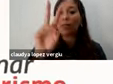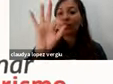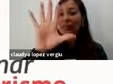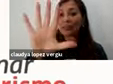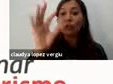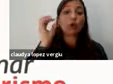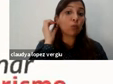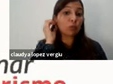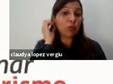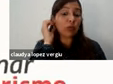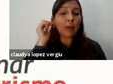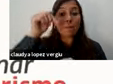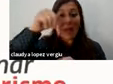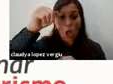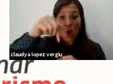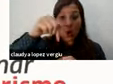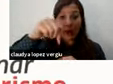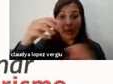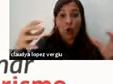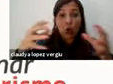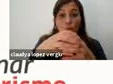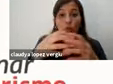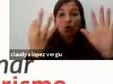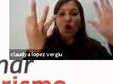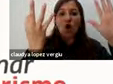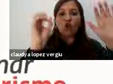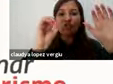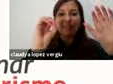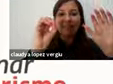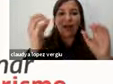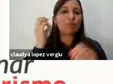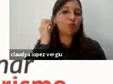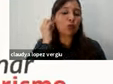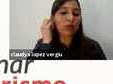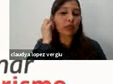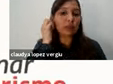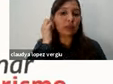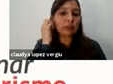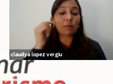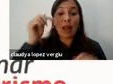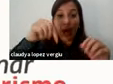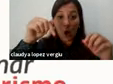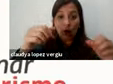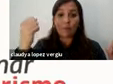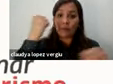actualidad contamos con 80 mujeres, ¿no? Bueno, con esas 80 mujeres trabajamos,